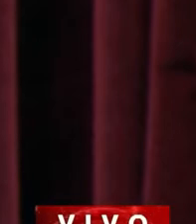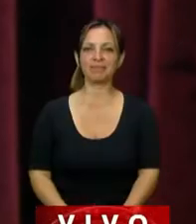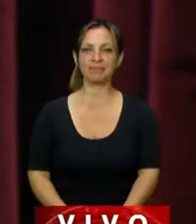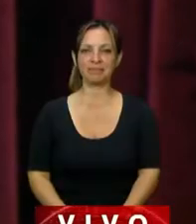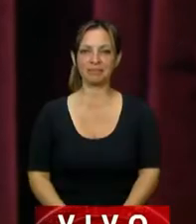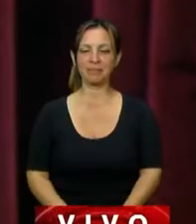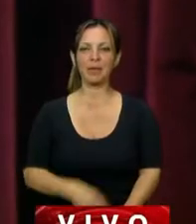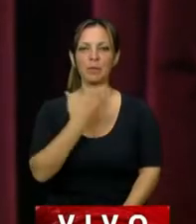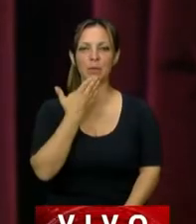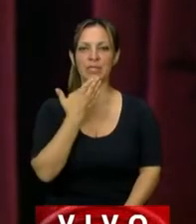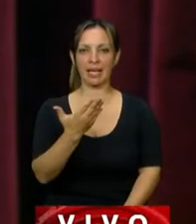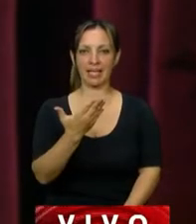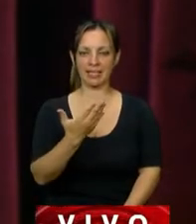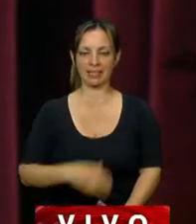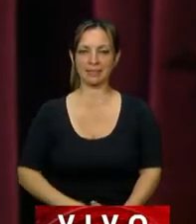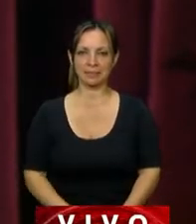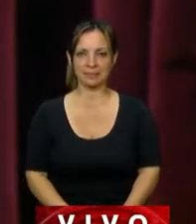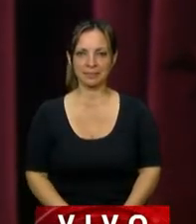Gracias, presidente.